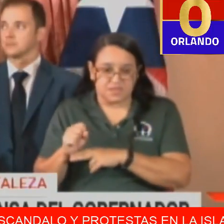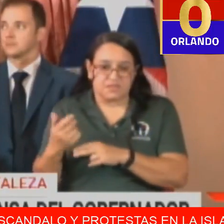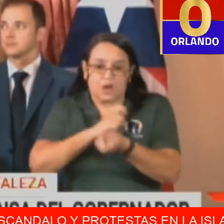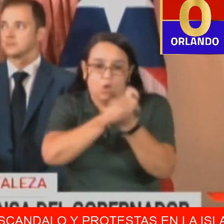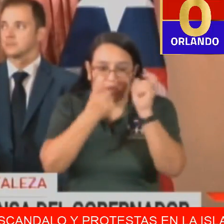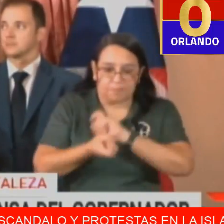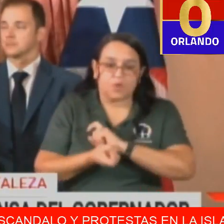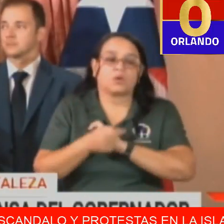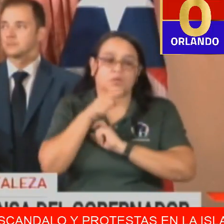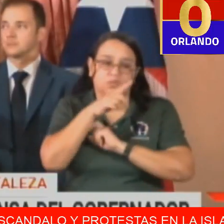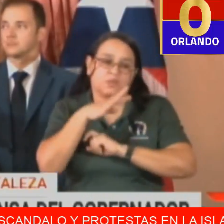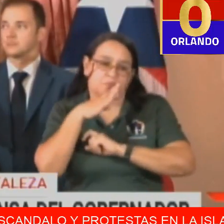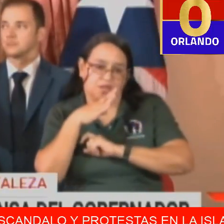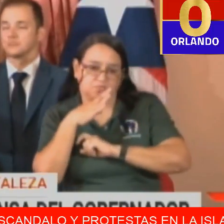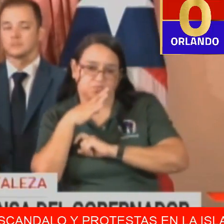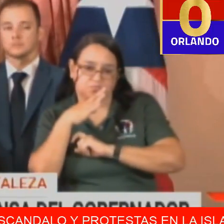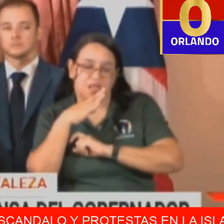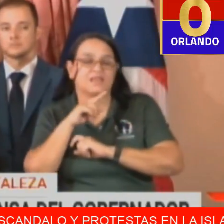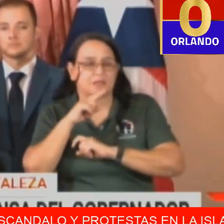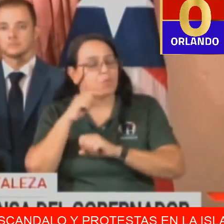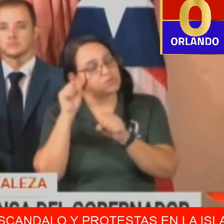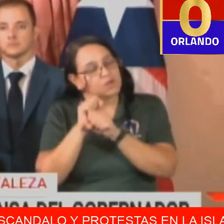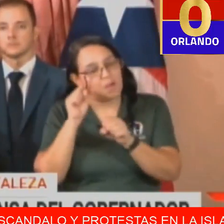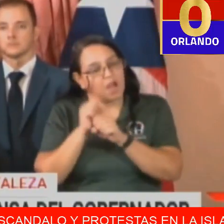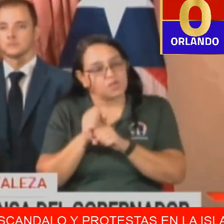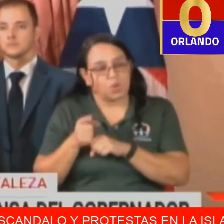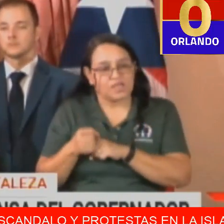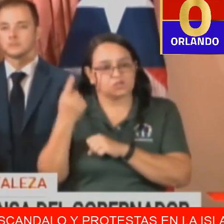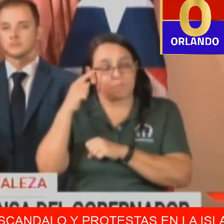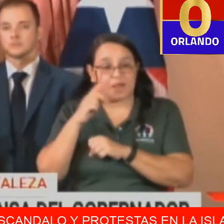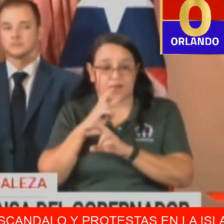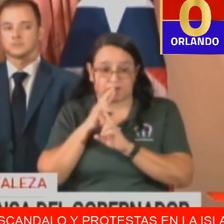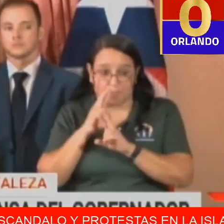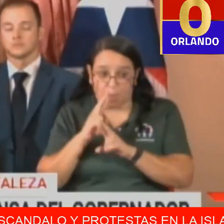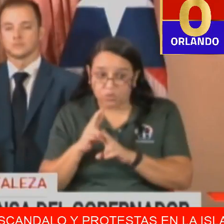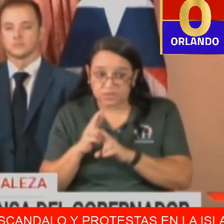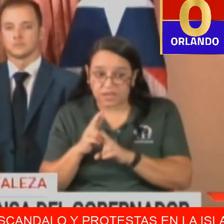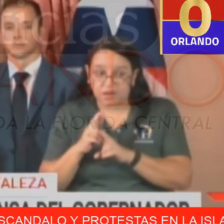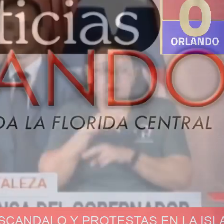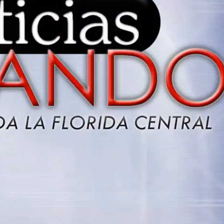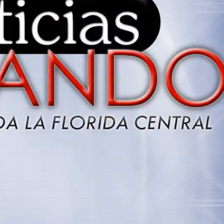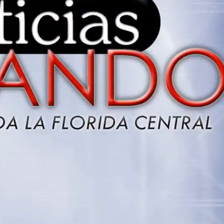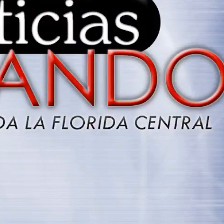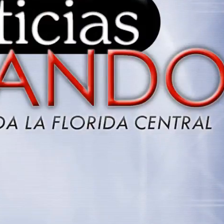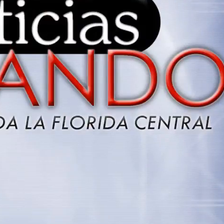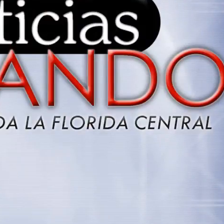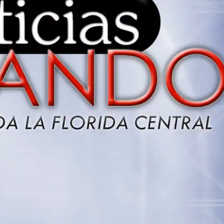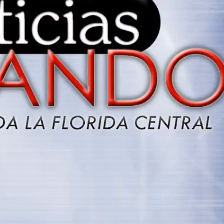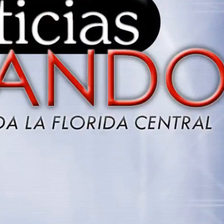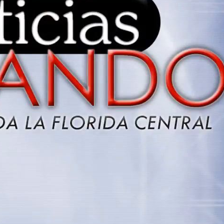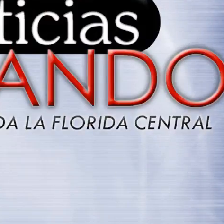cambios que usted está diciendo. O sea que estamos trabajando en eso, y para contestarle puntualmente su pregunta,